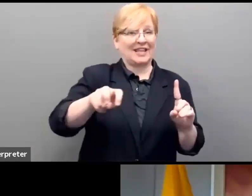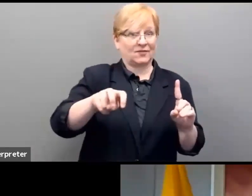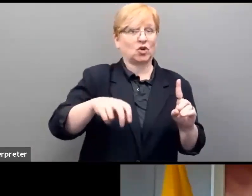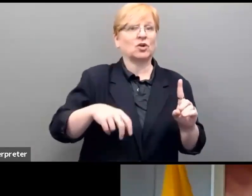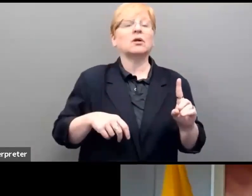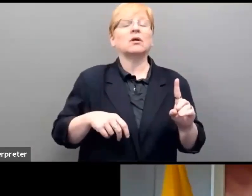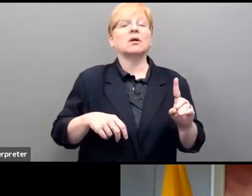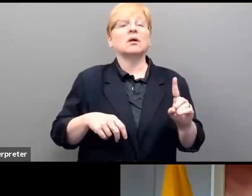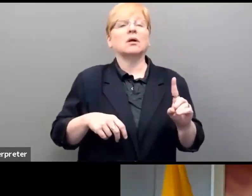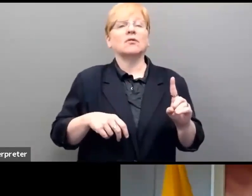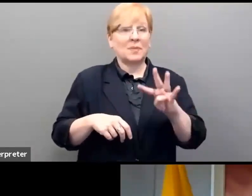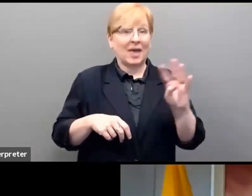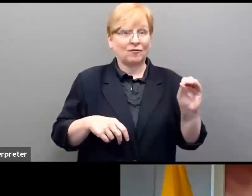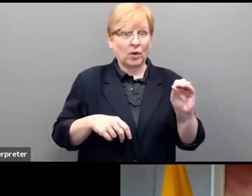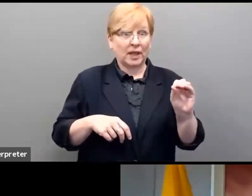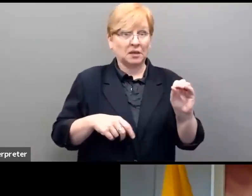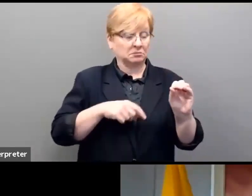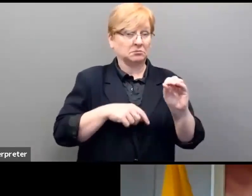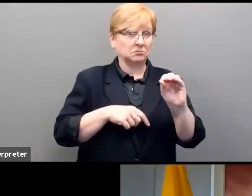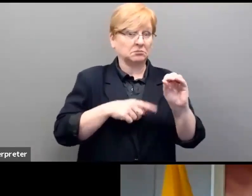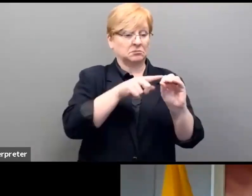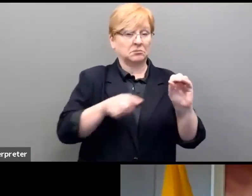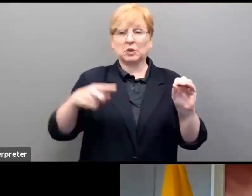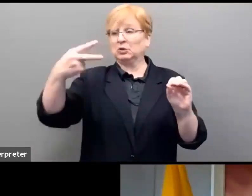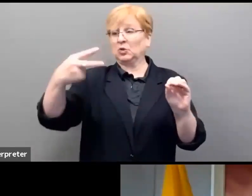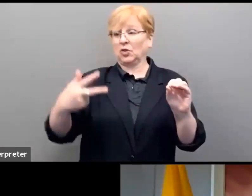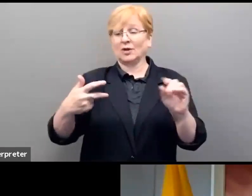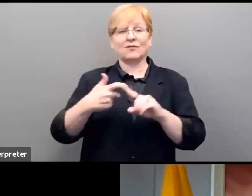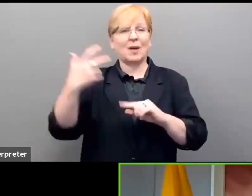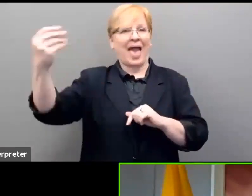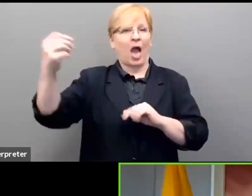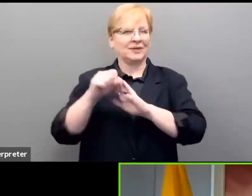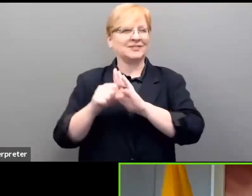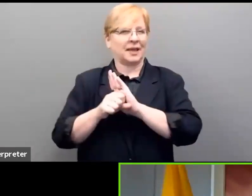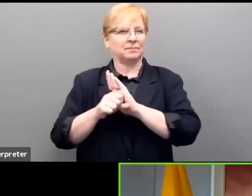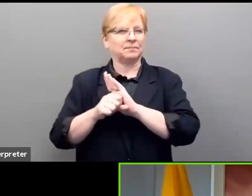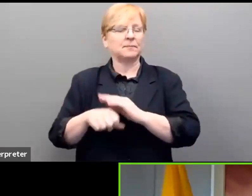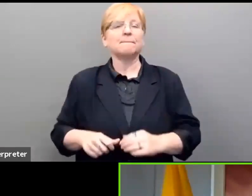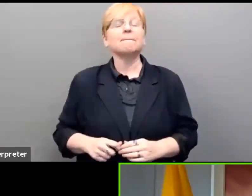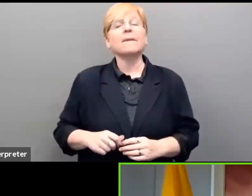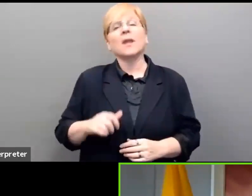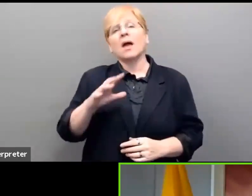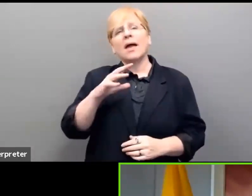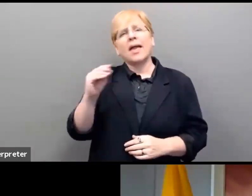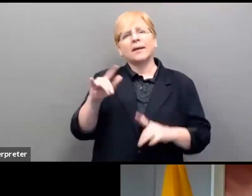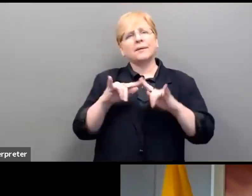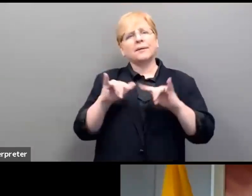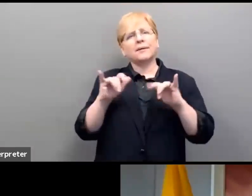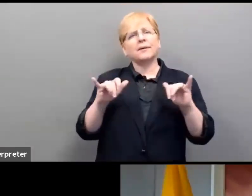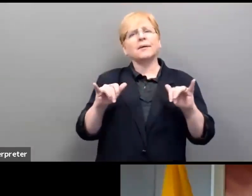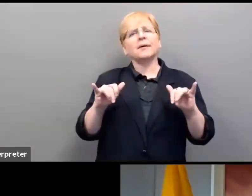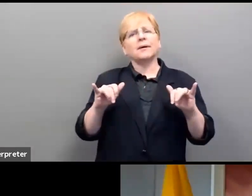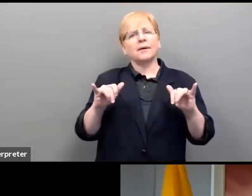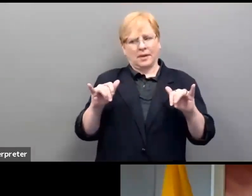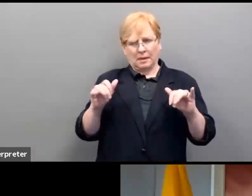disposición federal que dice que si alguien necesita atención, independientemente de qué estado vengan, hay que proporcionarles atención